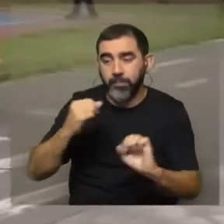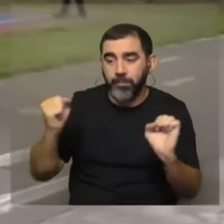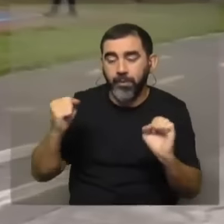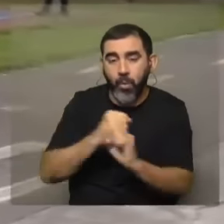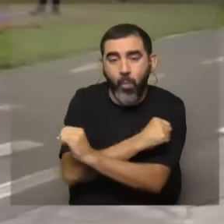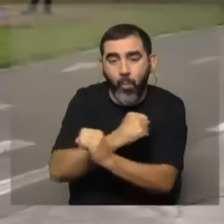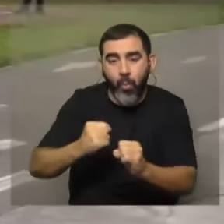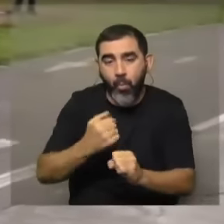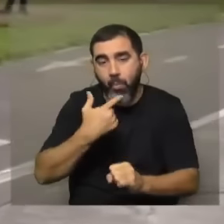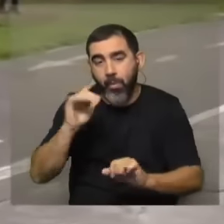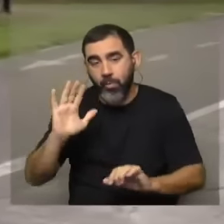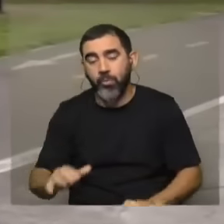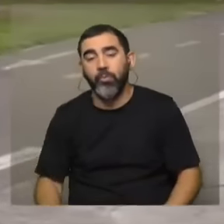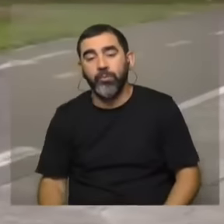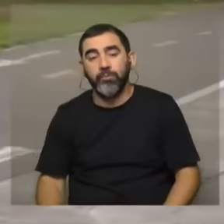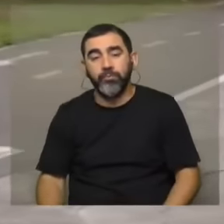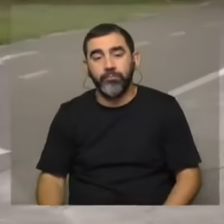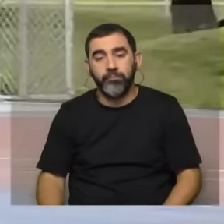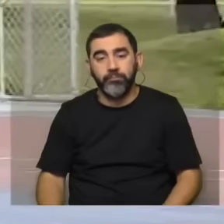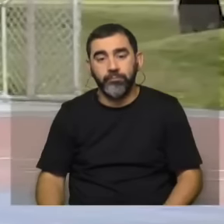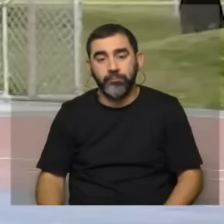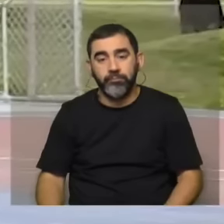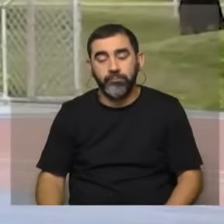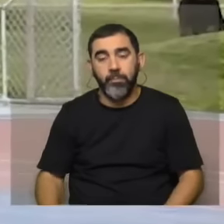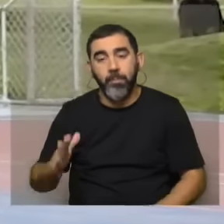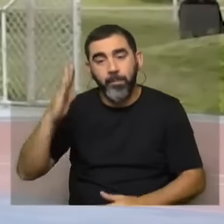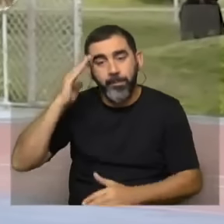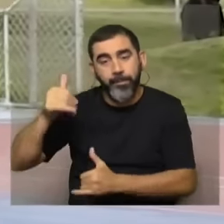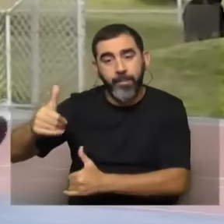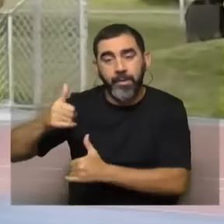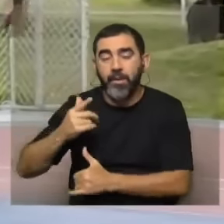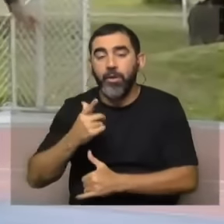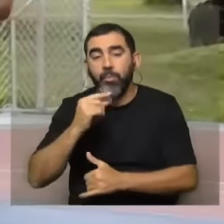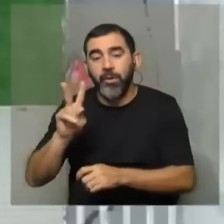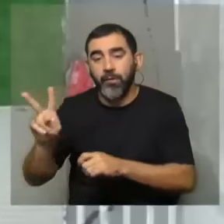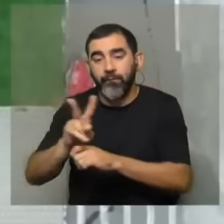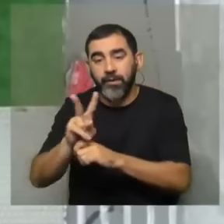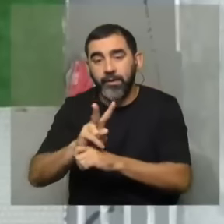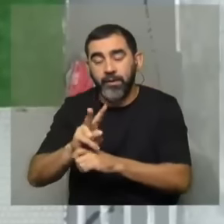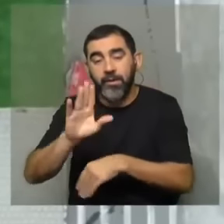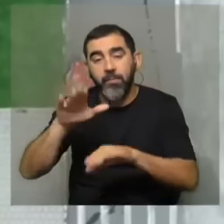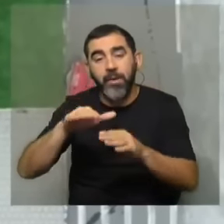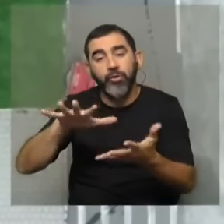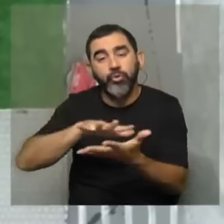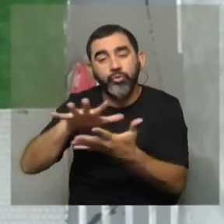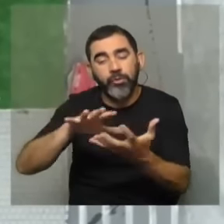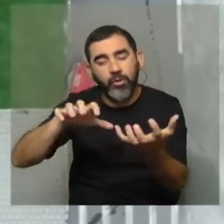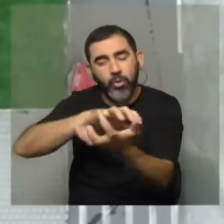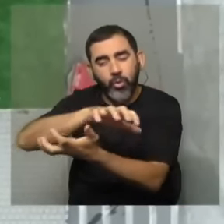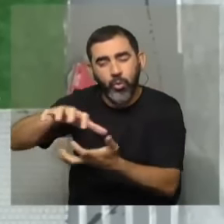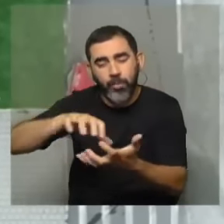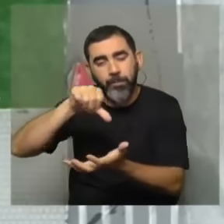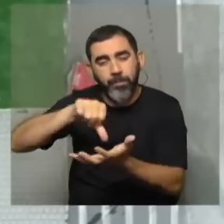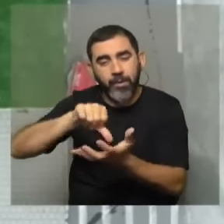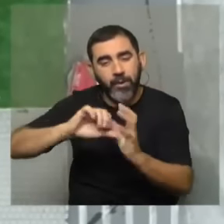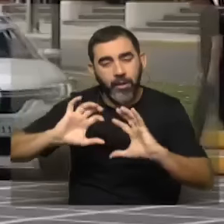pudiese tratarse de algún artefacto explosivo los militares y policías mantienen la vigilancia en especial en las zonas más conflictivas del país